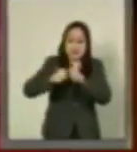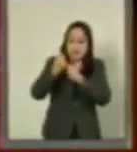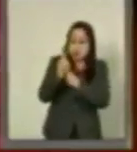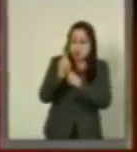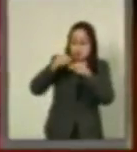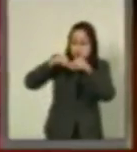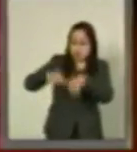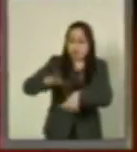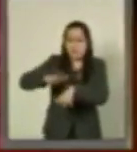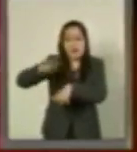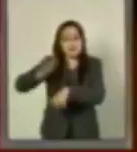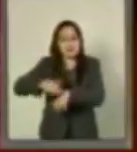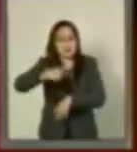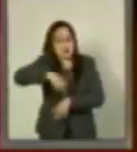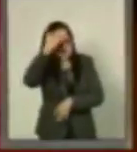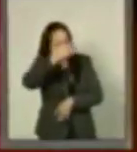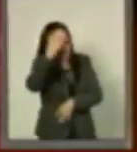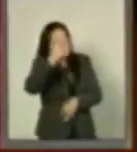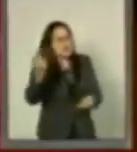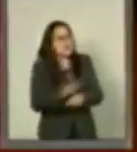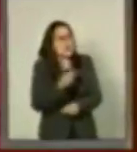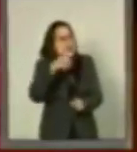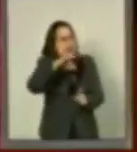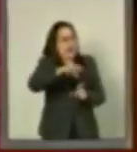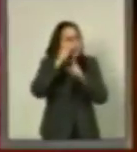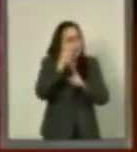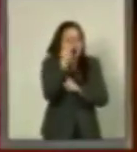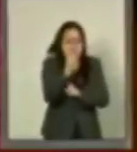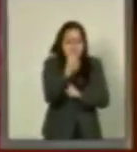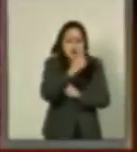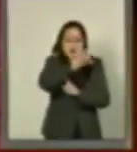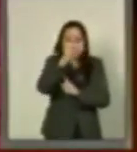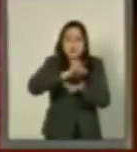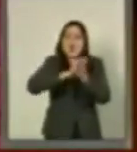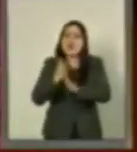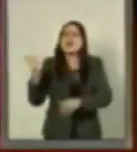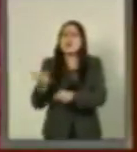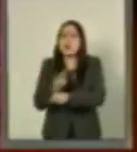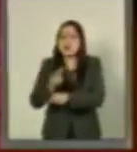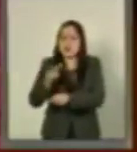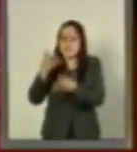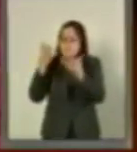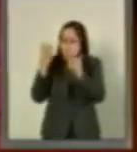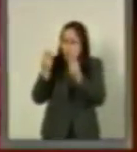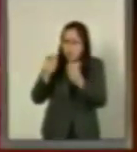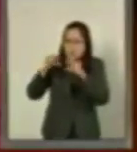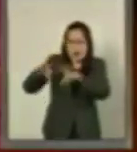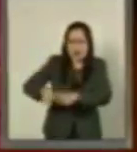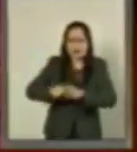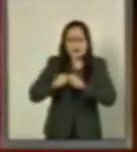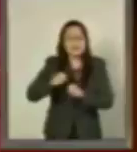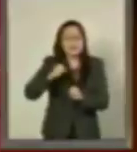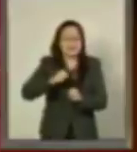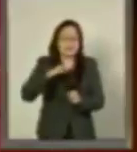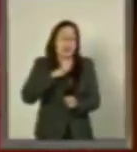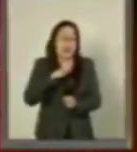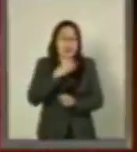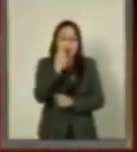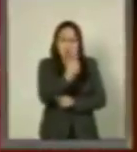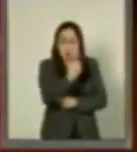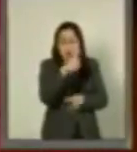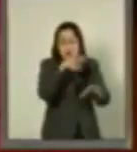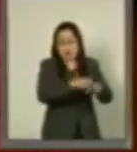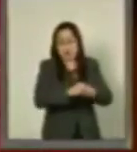saber inteligencia qué sucede con eso, porque esa es la realidad. Se ha capturado a muchos capos, pero la situación